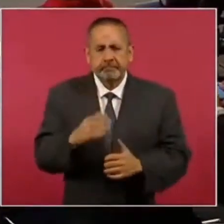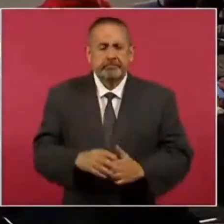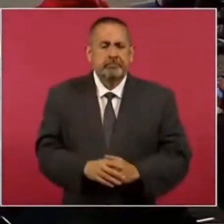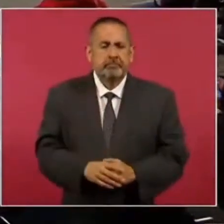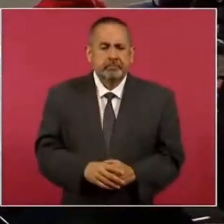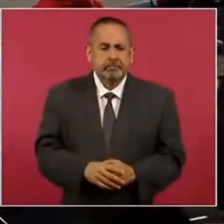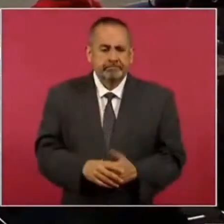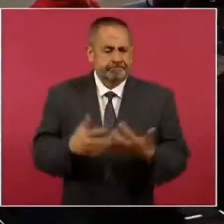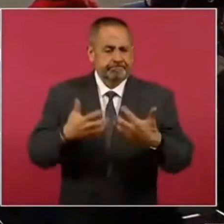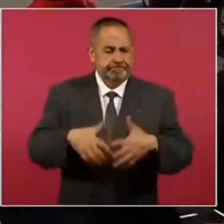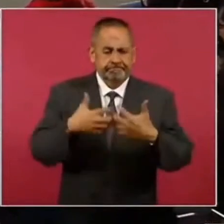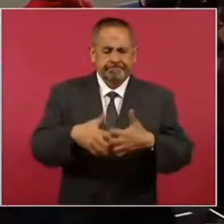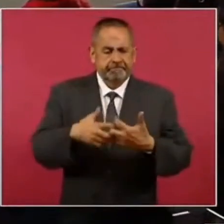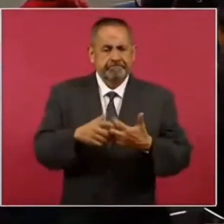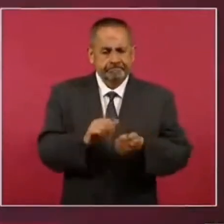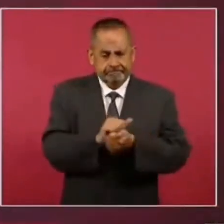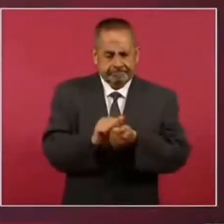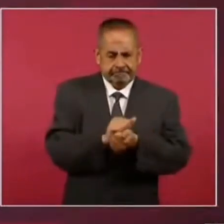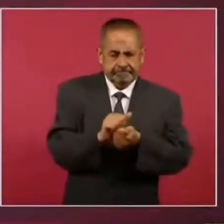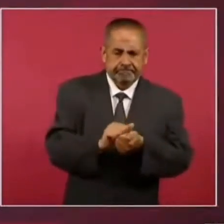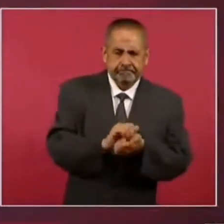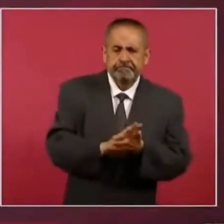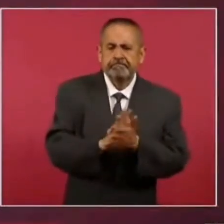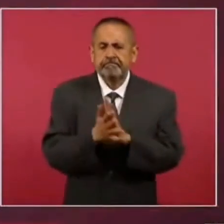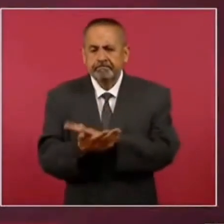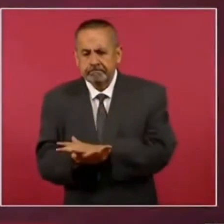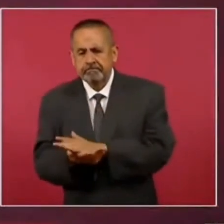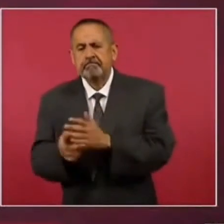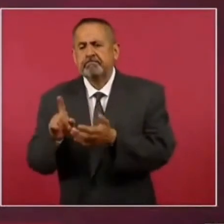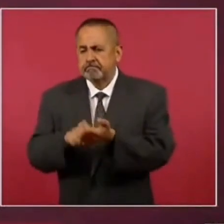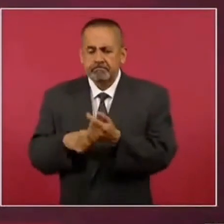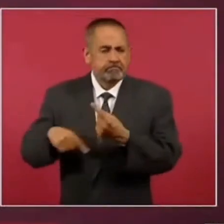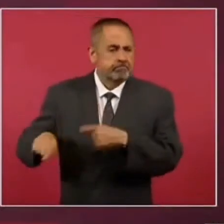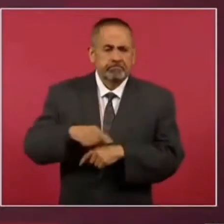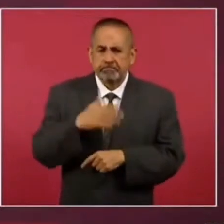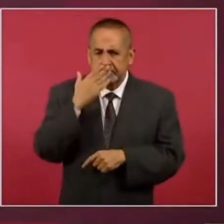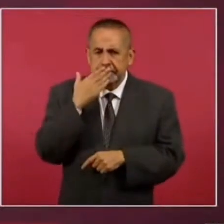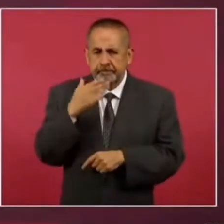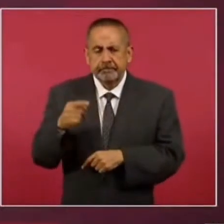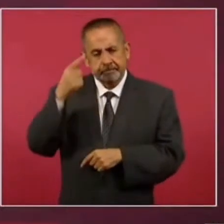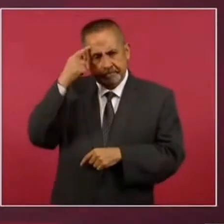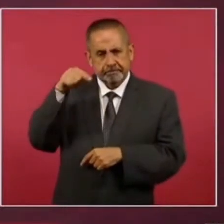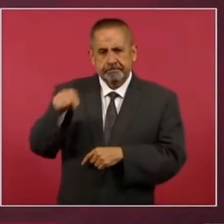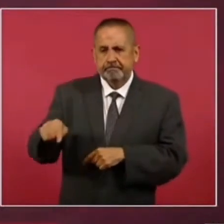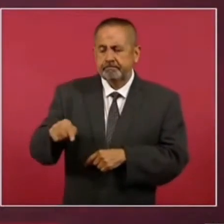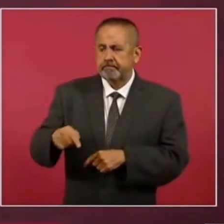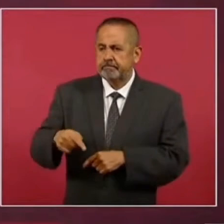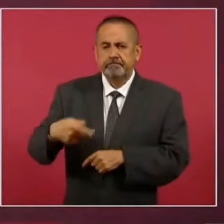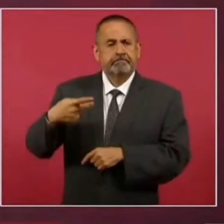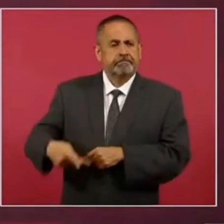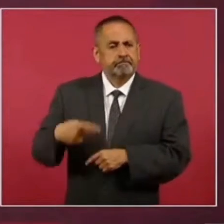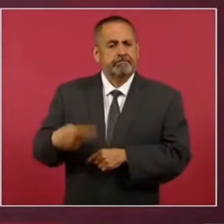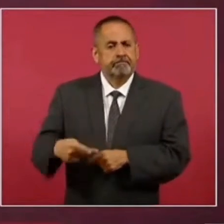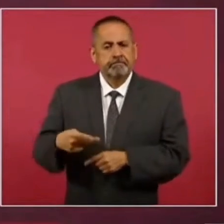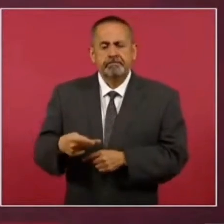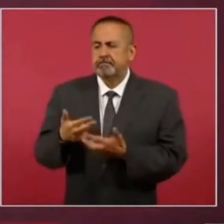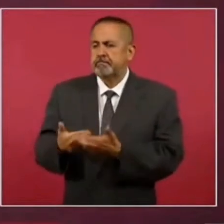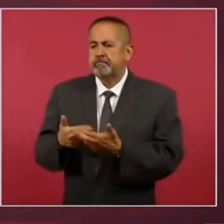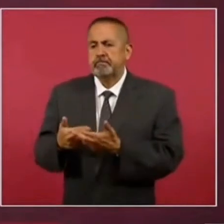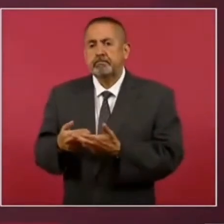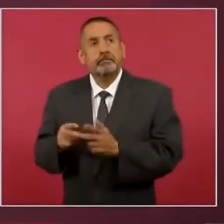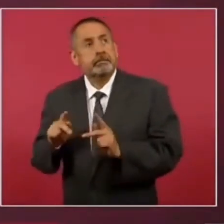y lograr el propósito, que esa es la reconversión de la autosuficiencia. No